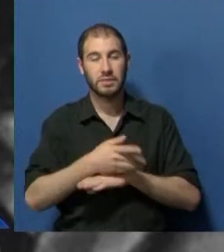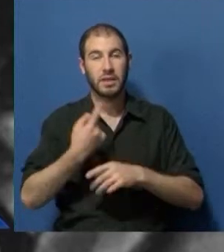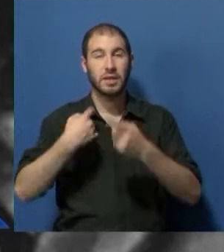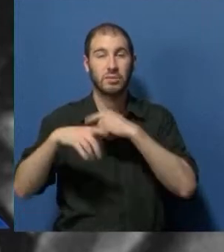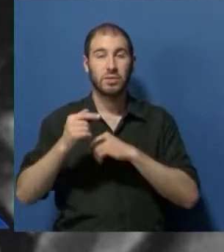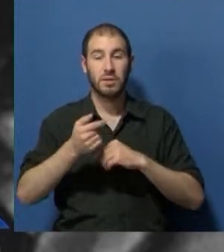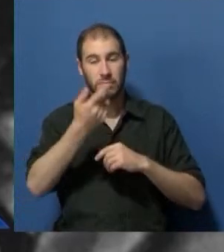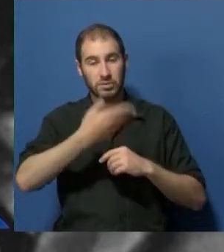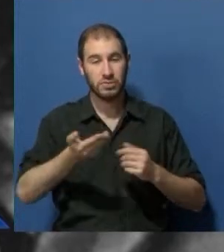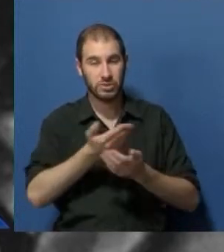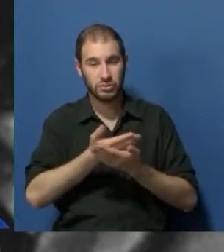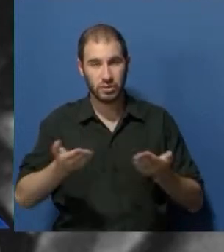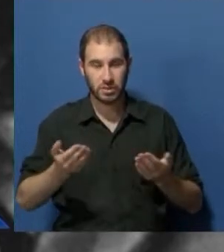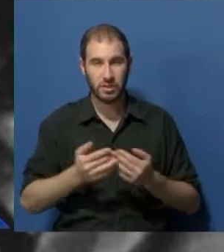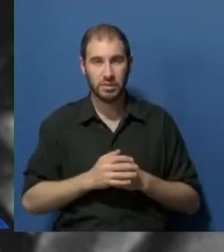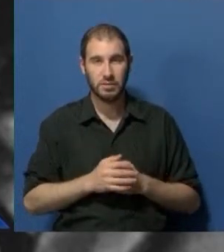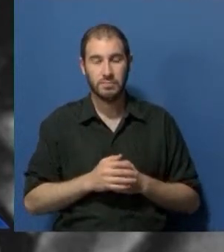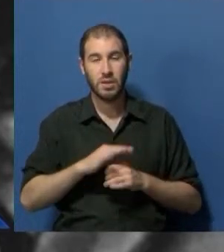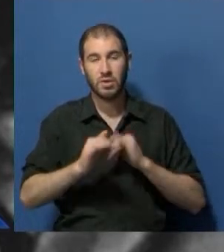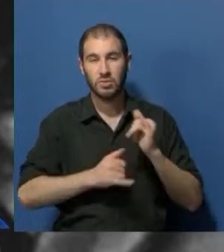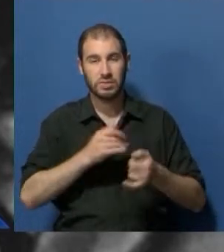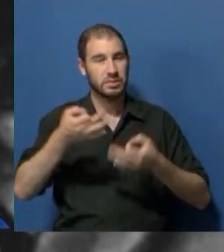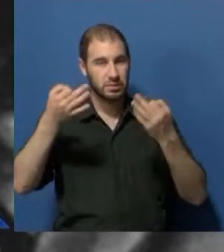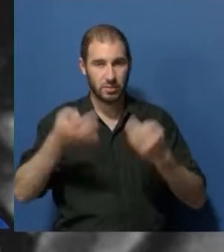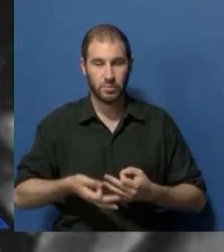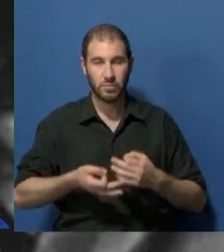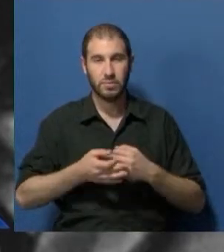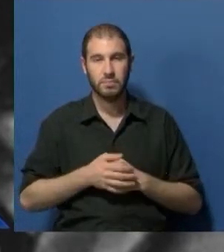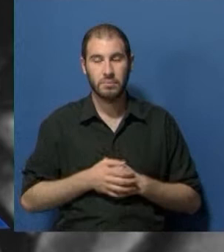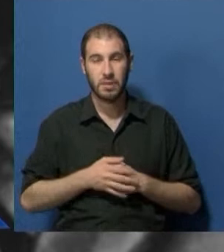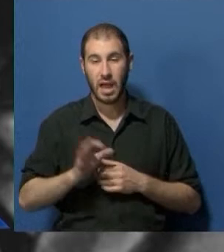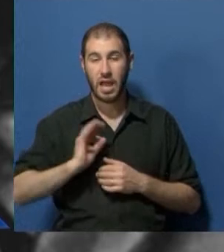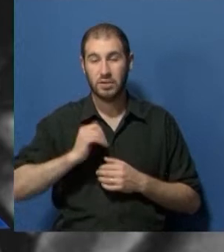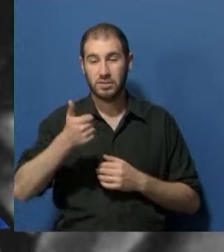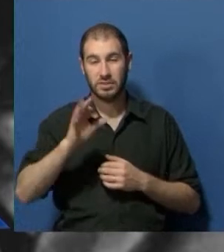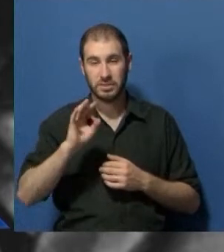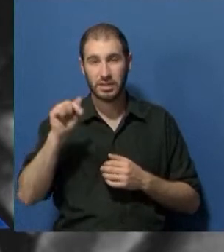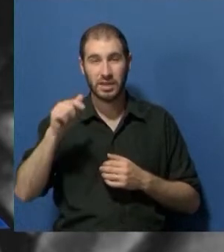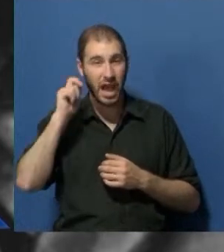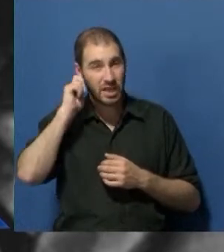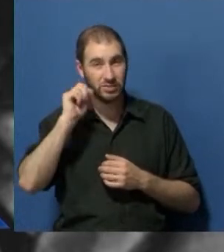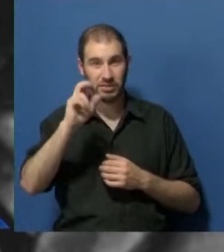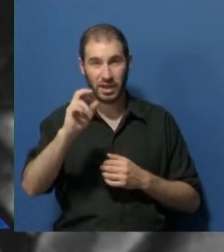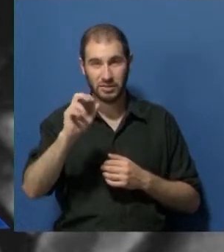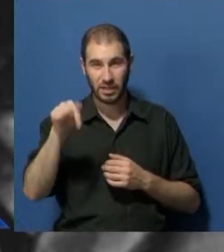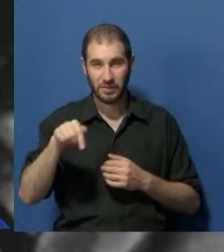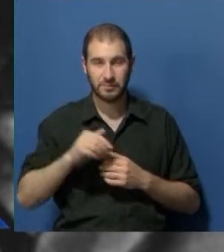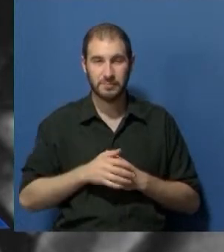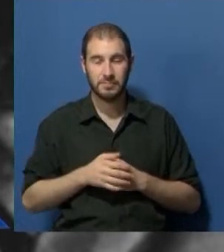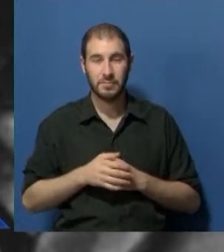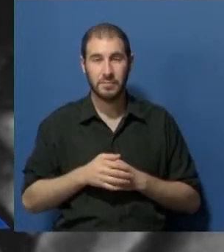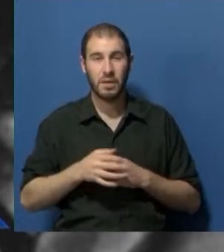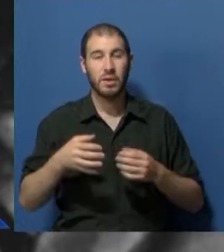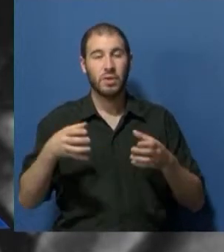de la humanidad, dicho con mucha certeza esto, hace 60 años, tenía apenas 30 años el hombre, con